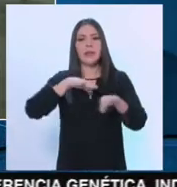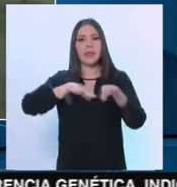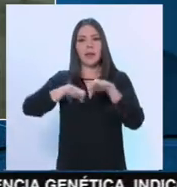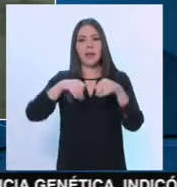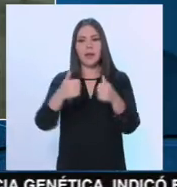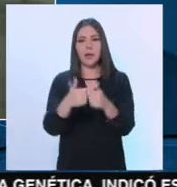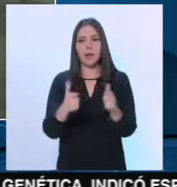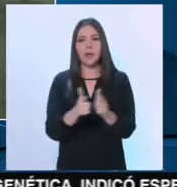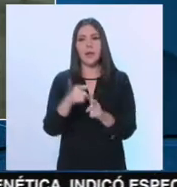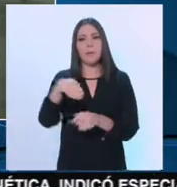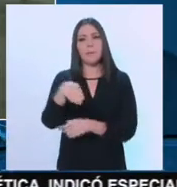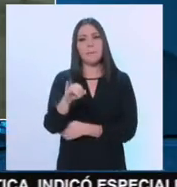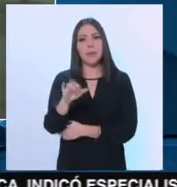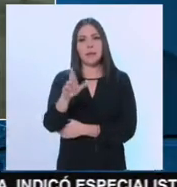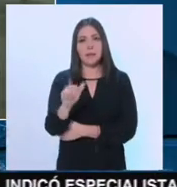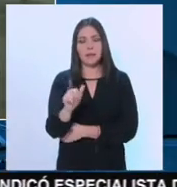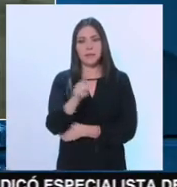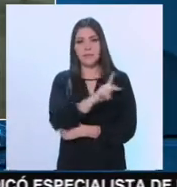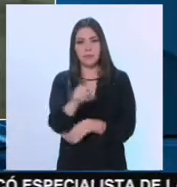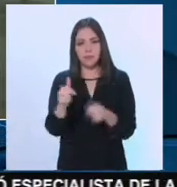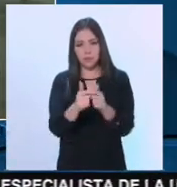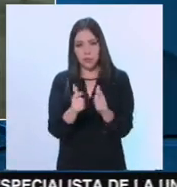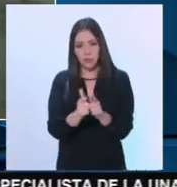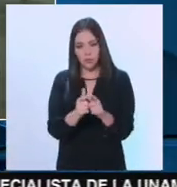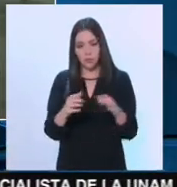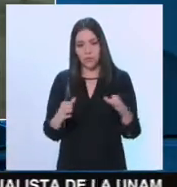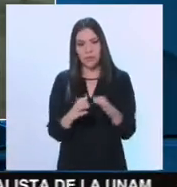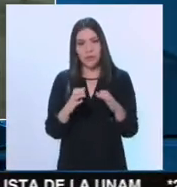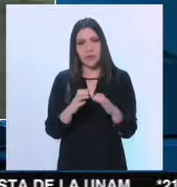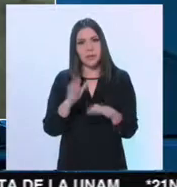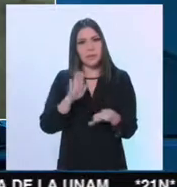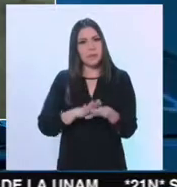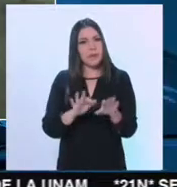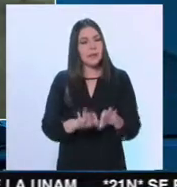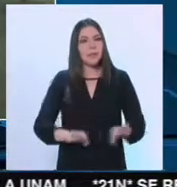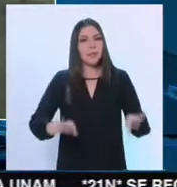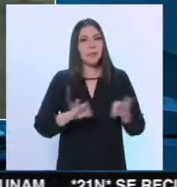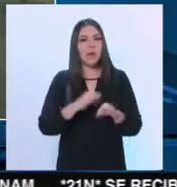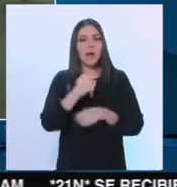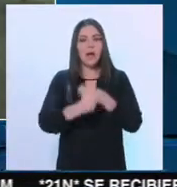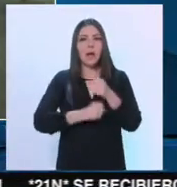es uno de los colectivos más importantes de los años 70, ¿no?